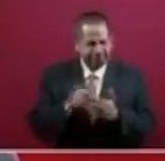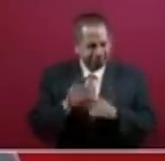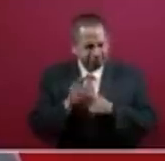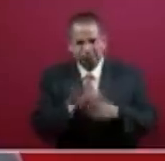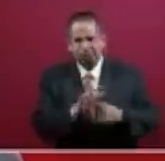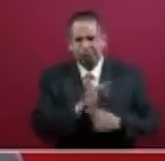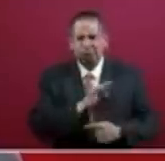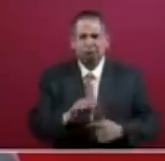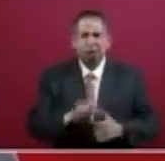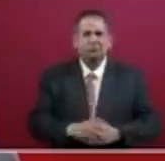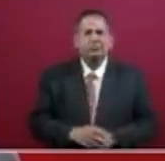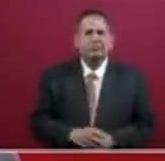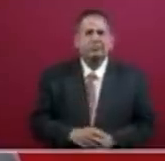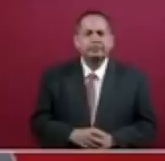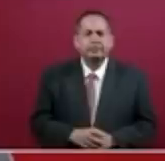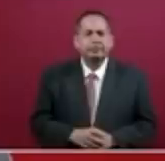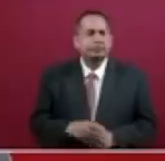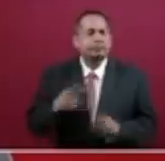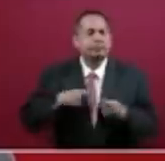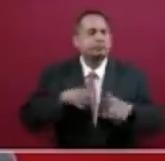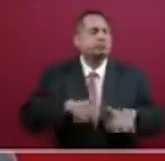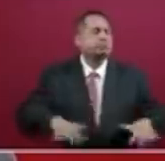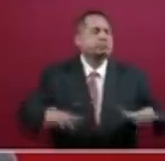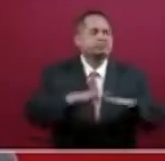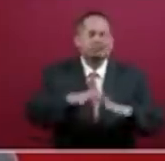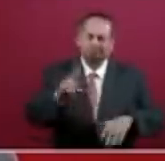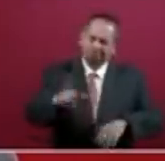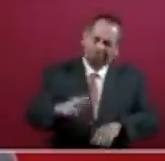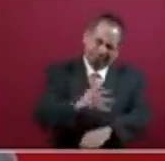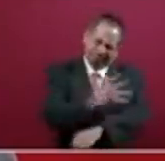demostrar. El pueblo de México es un pueblo honesto.